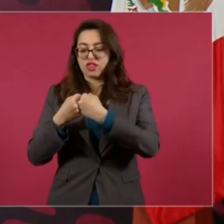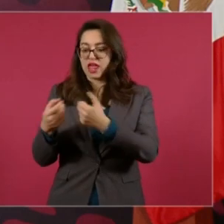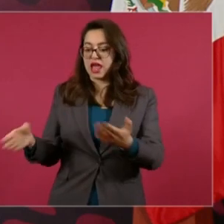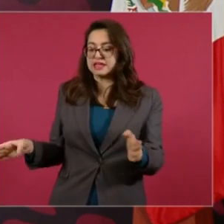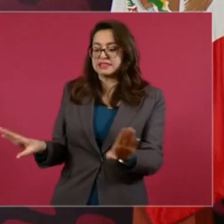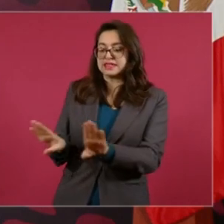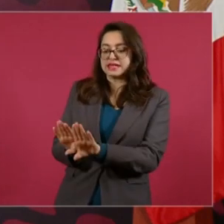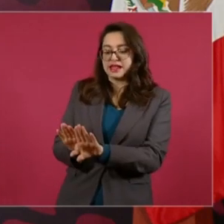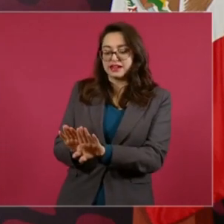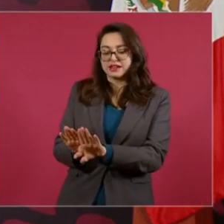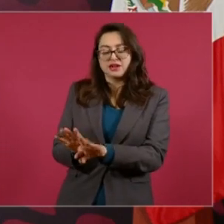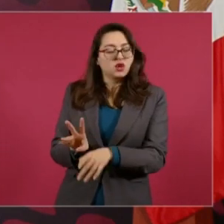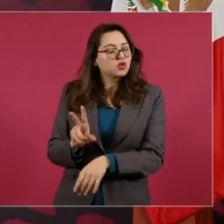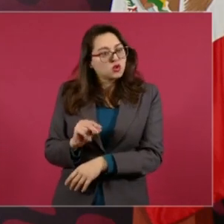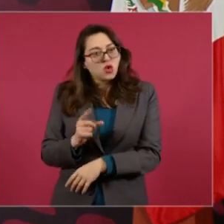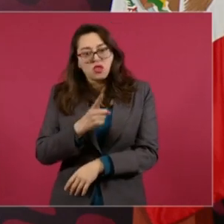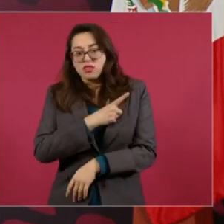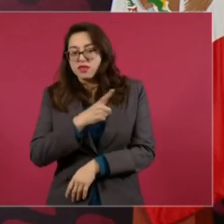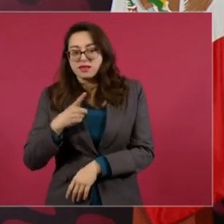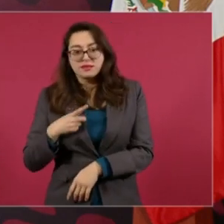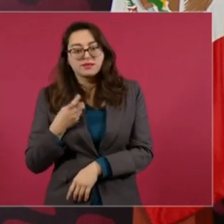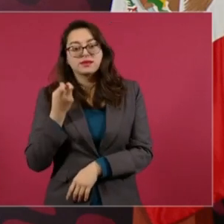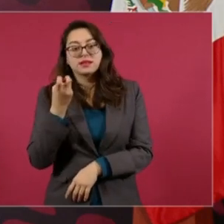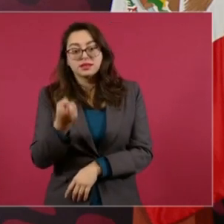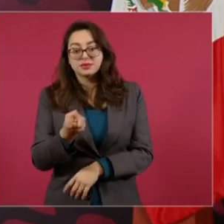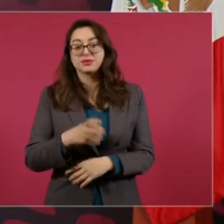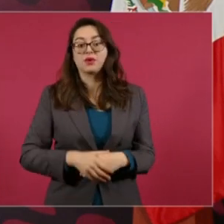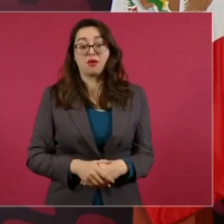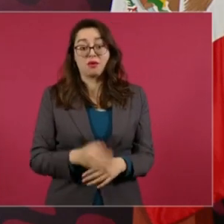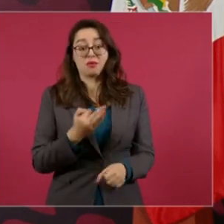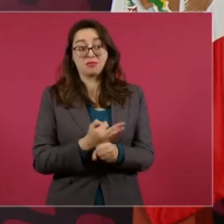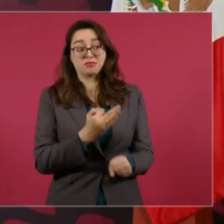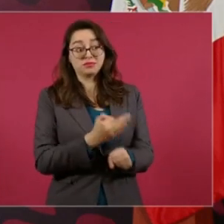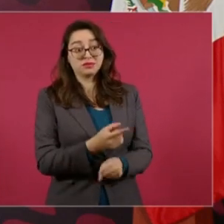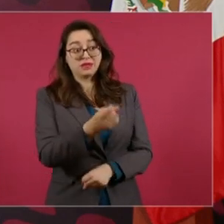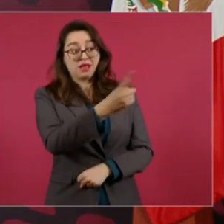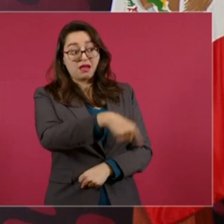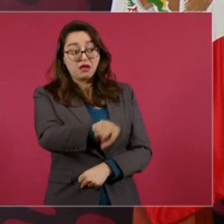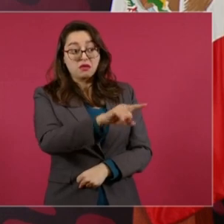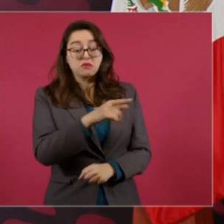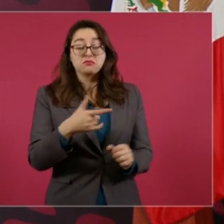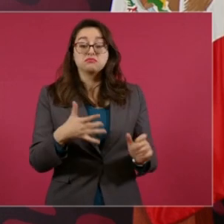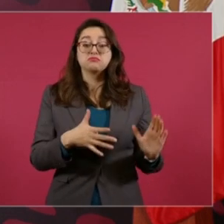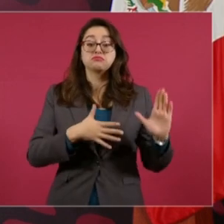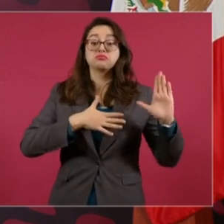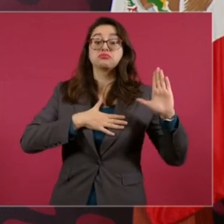en la negociación que están haciendo, están planteando cerrar fronteras. ¿Ustedes creen